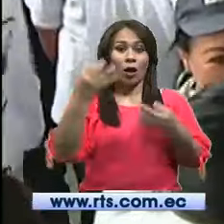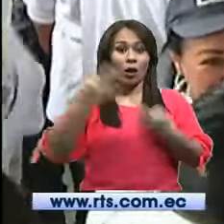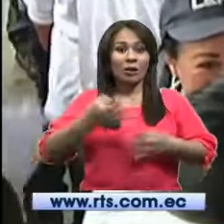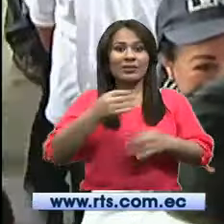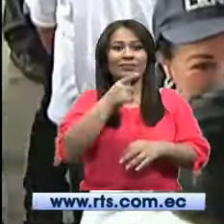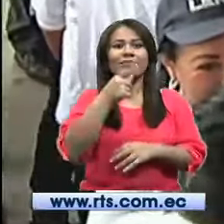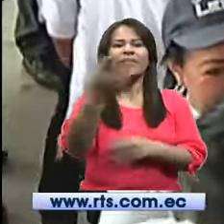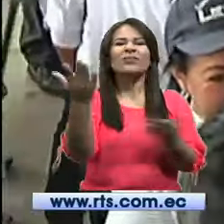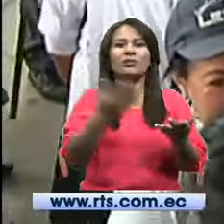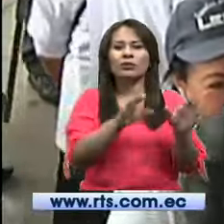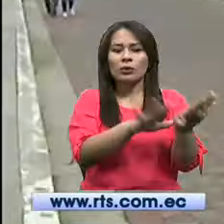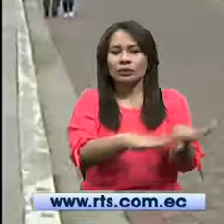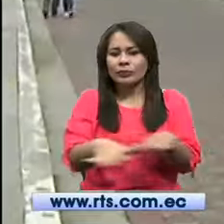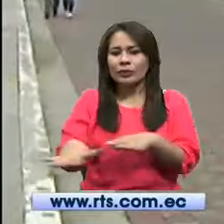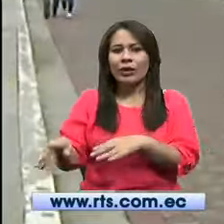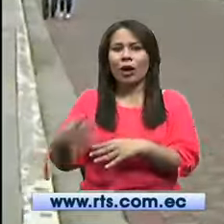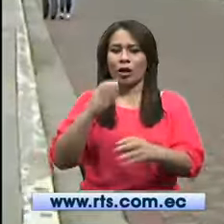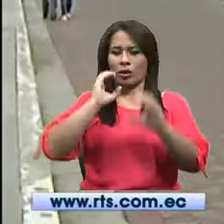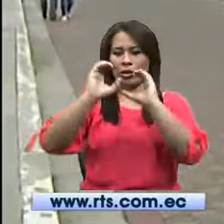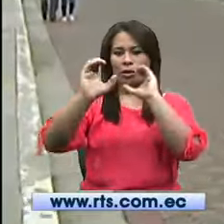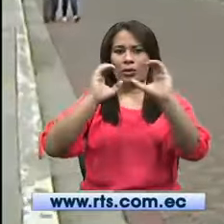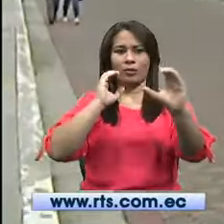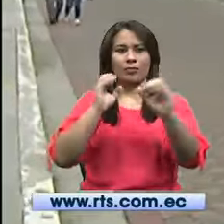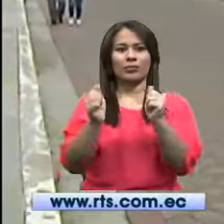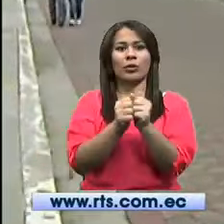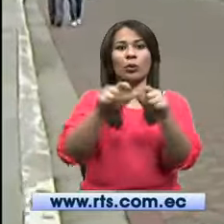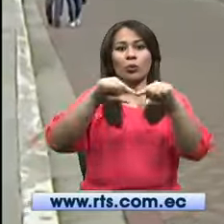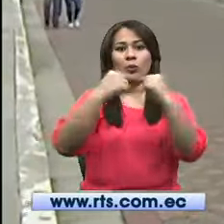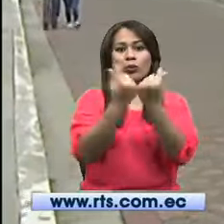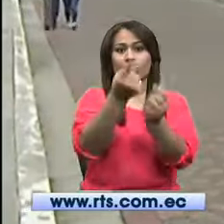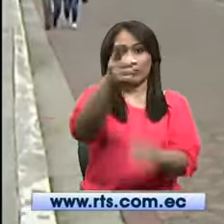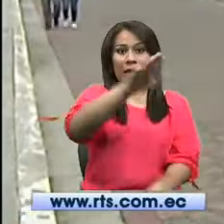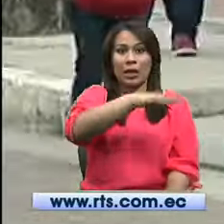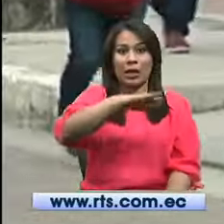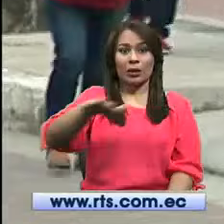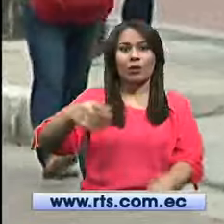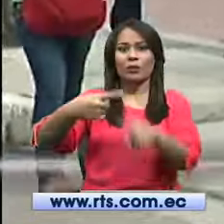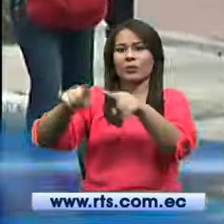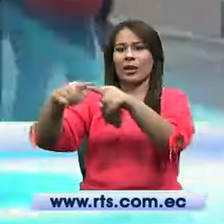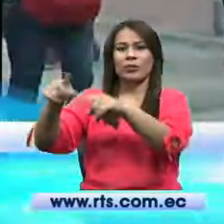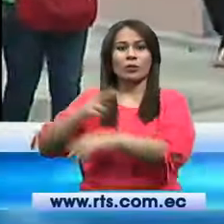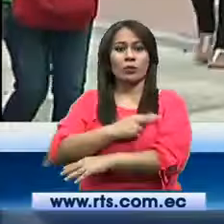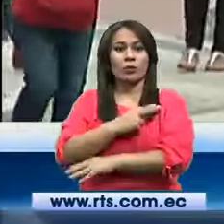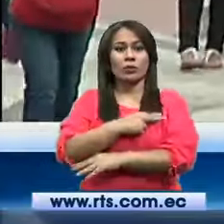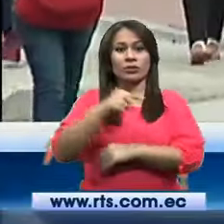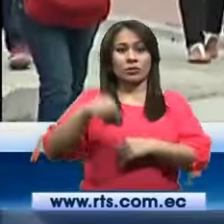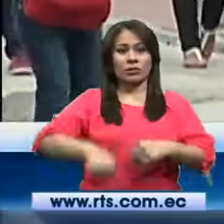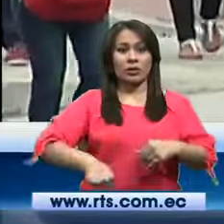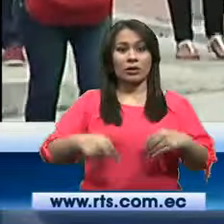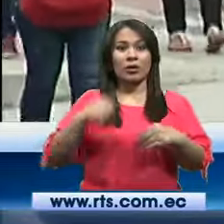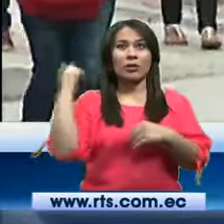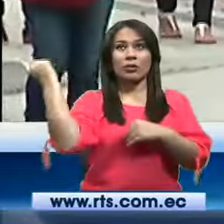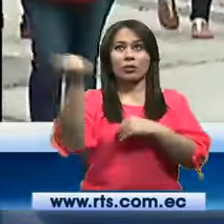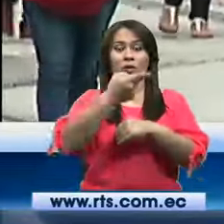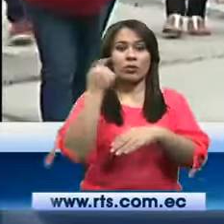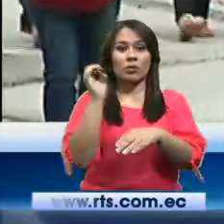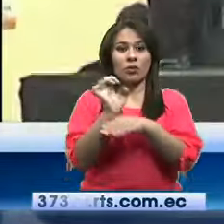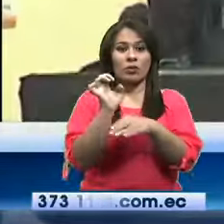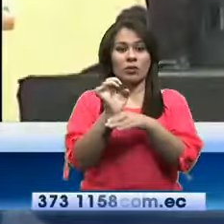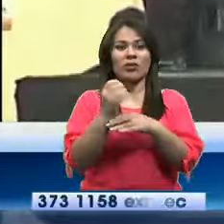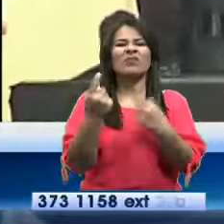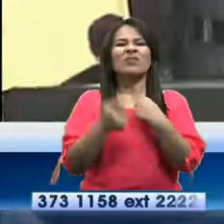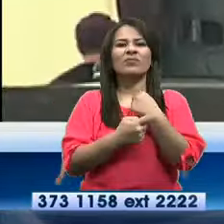Originalmente se había organizado un conversatorio con un grupo de alumnos de varias universidades del país a las 12 del